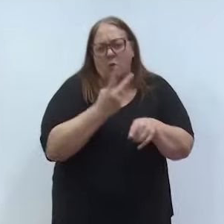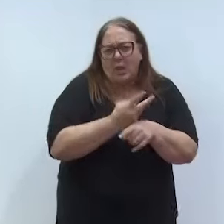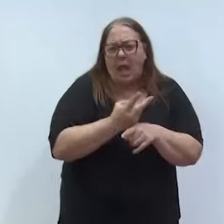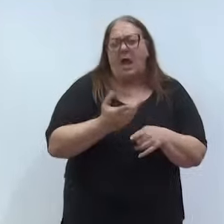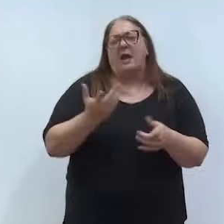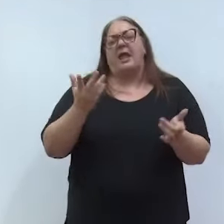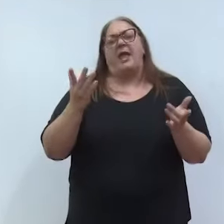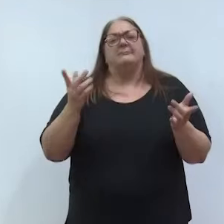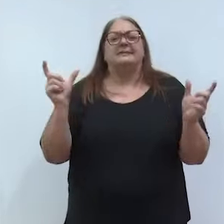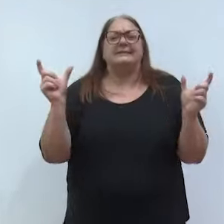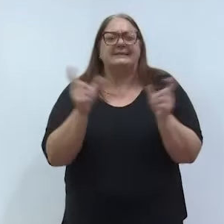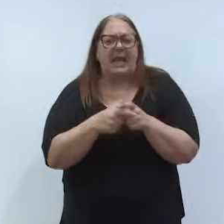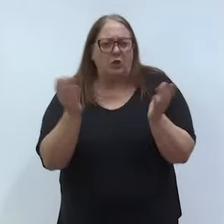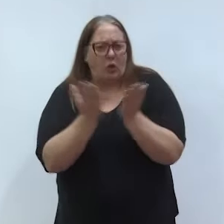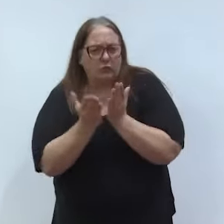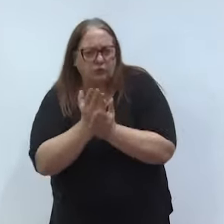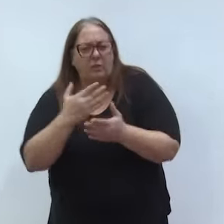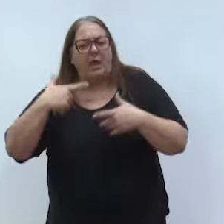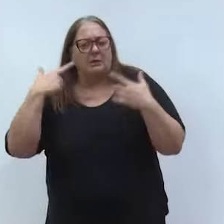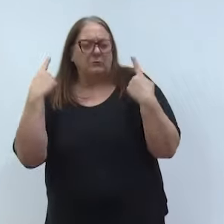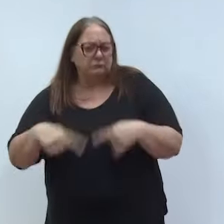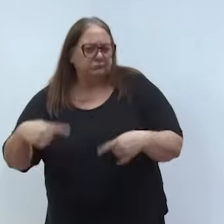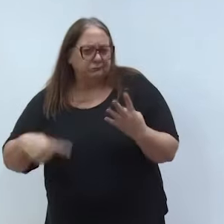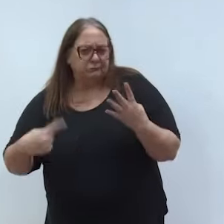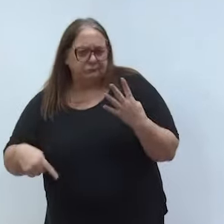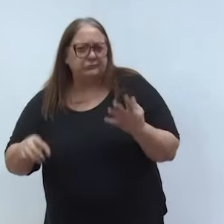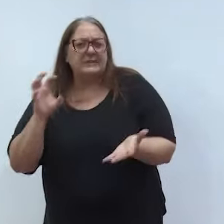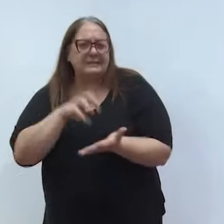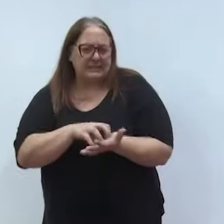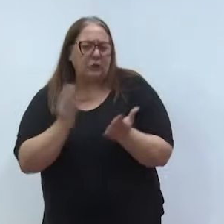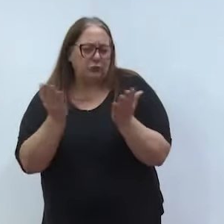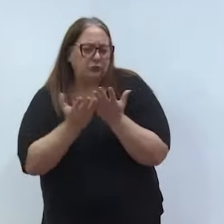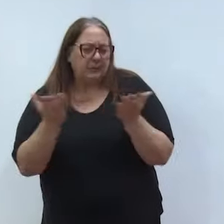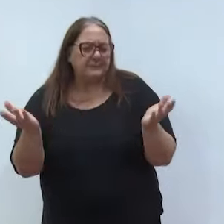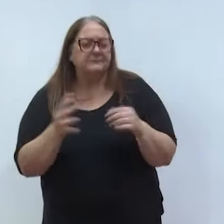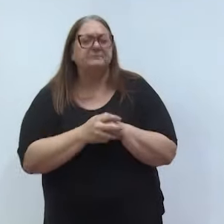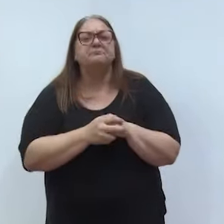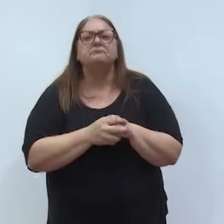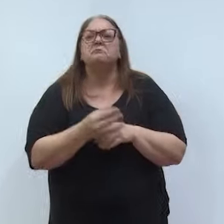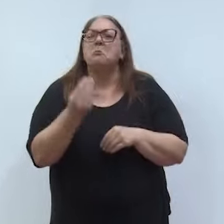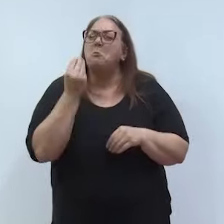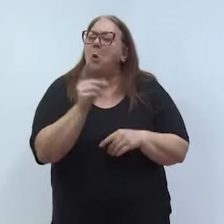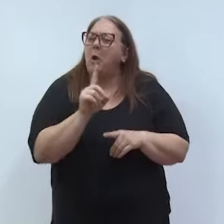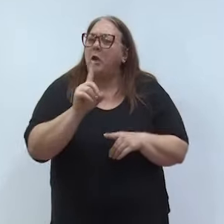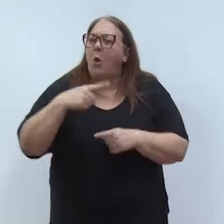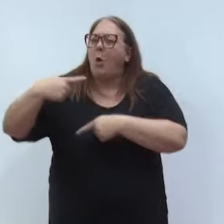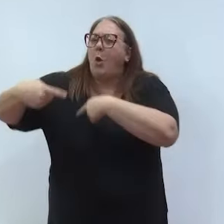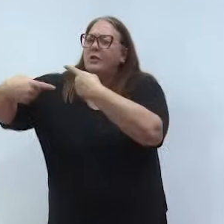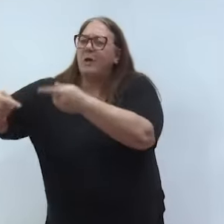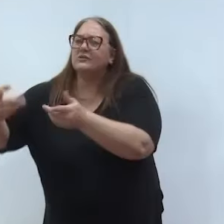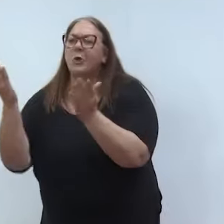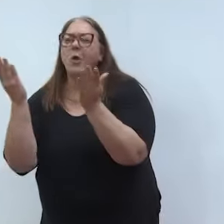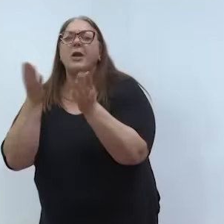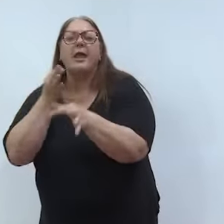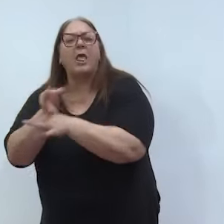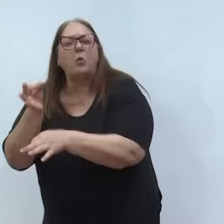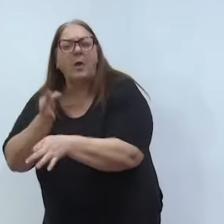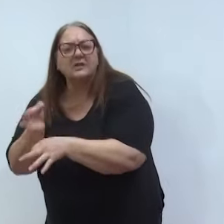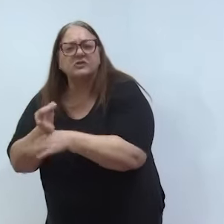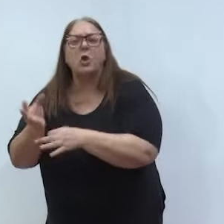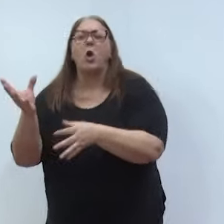y demás Por qué no se educando por no se continuó debatiendo